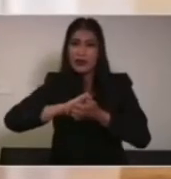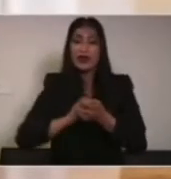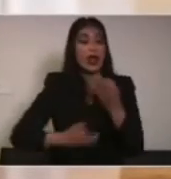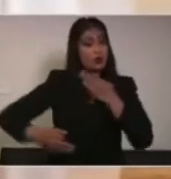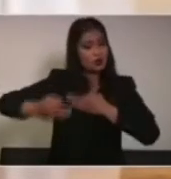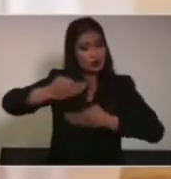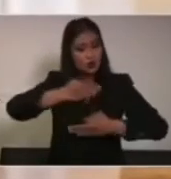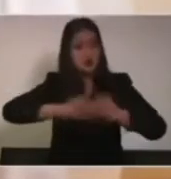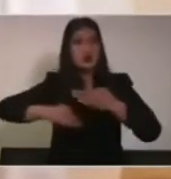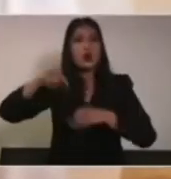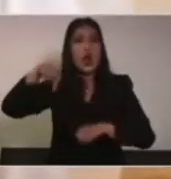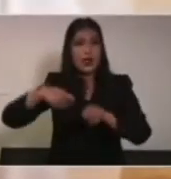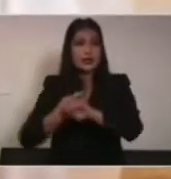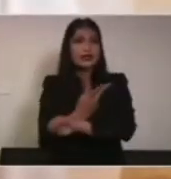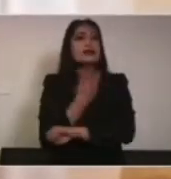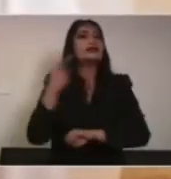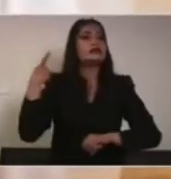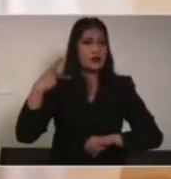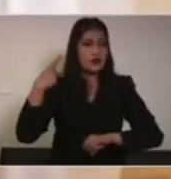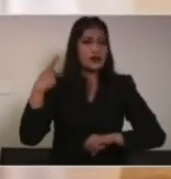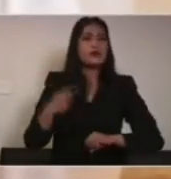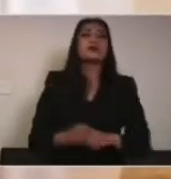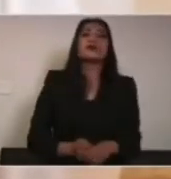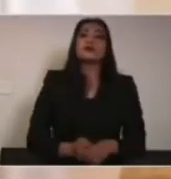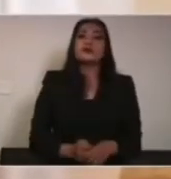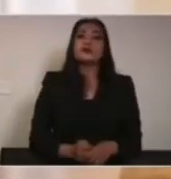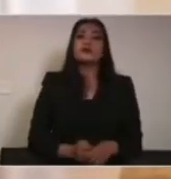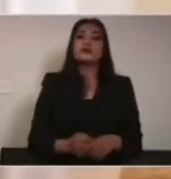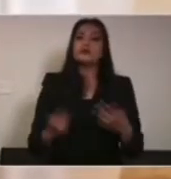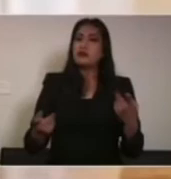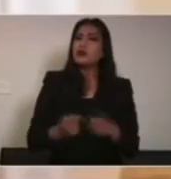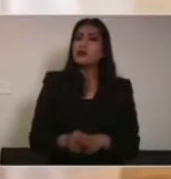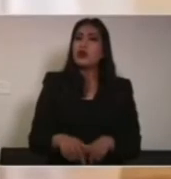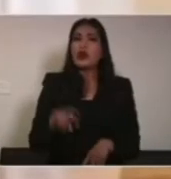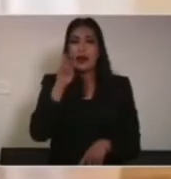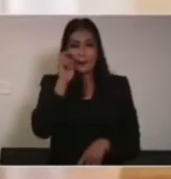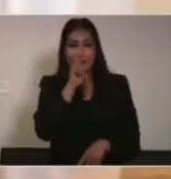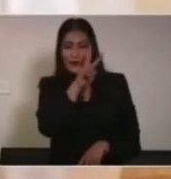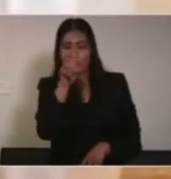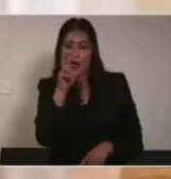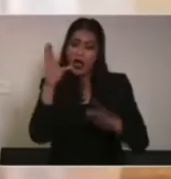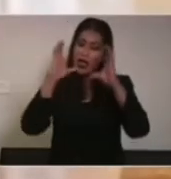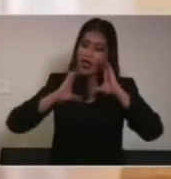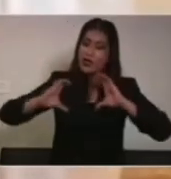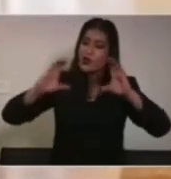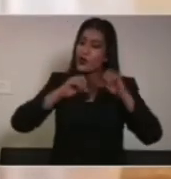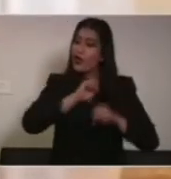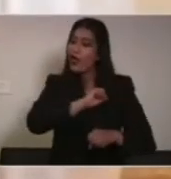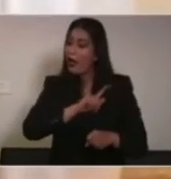todo el estado para mantener un cuidado muy especial sobre